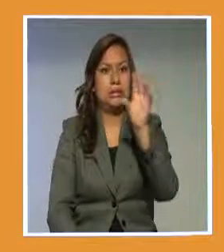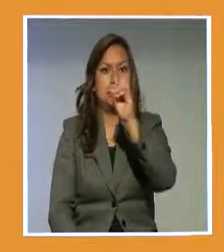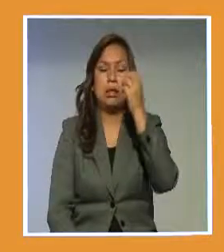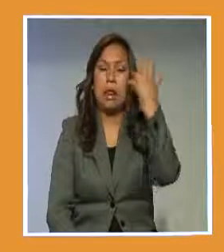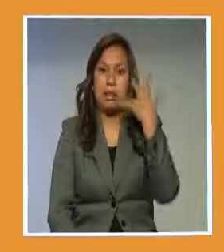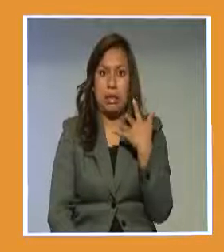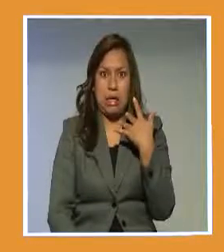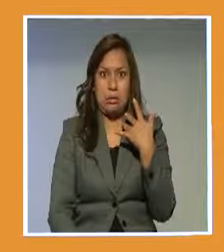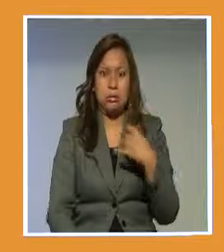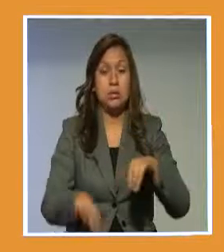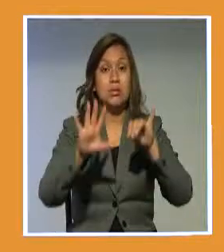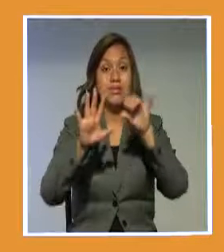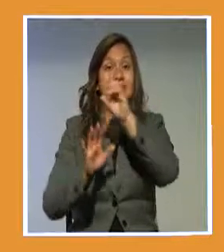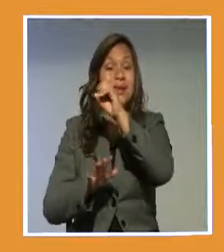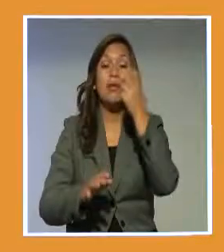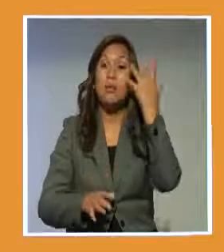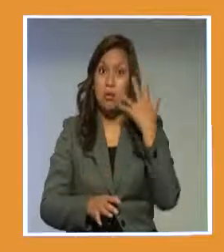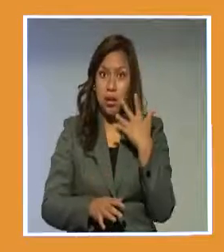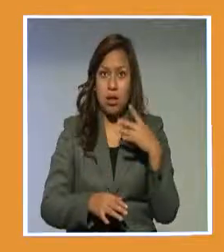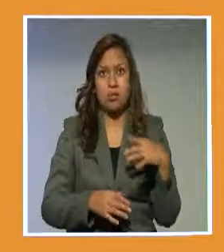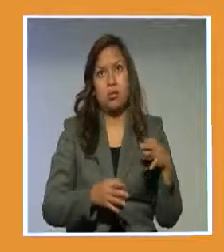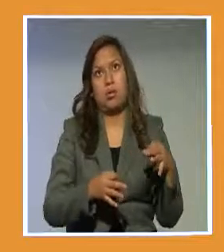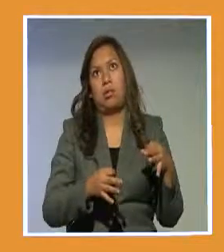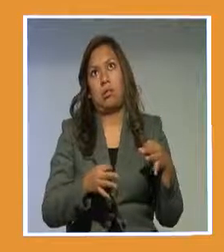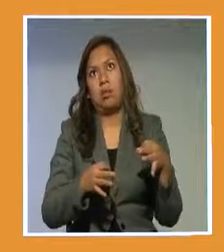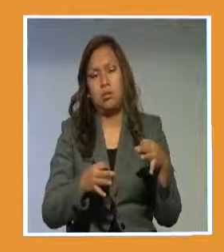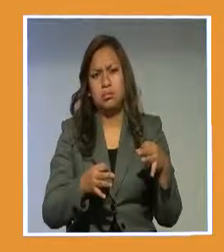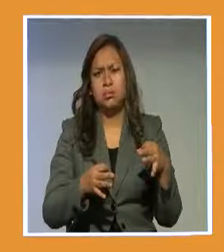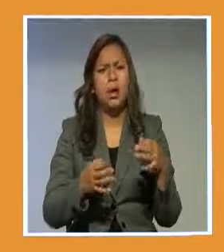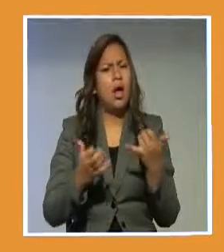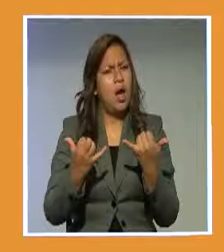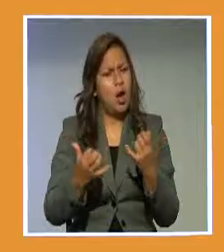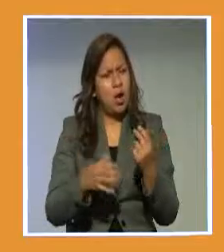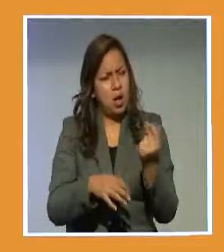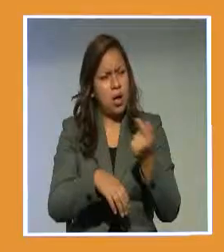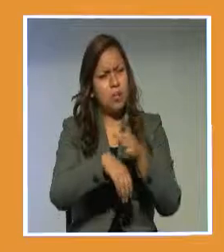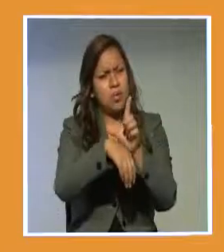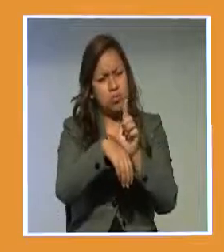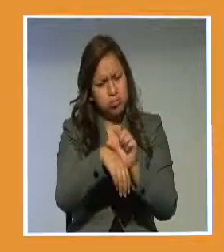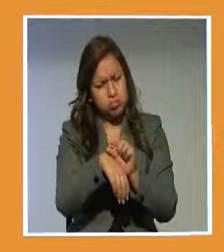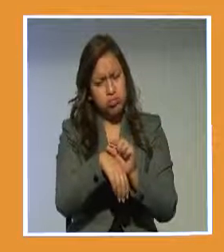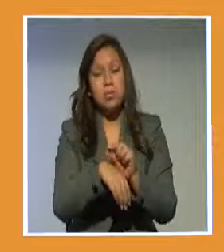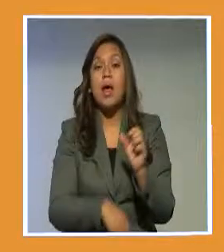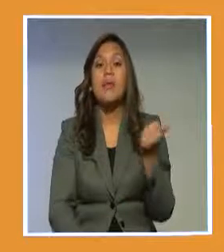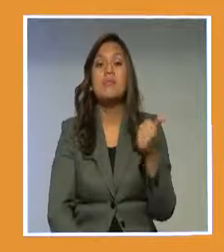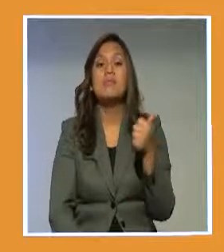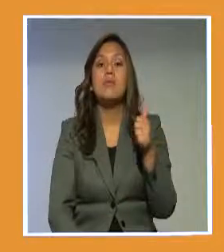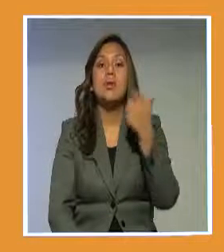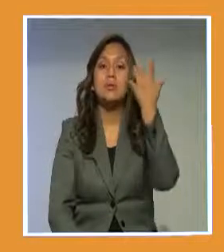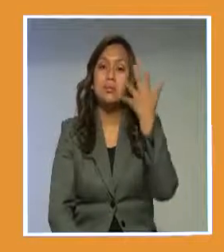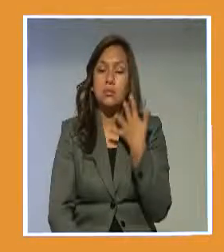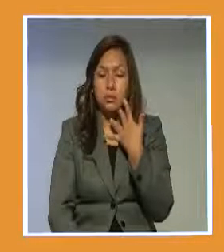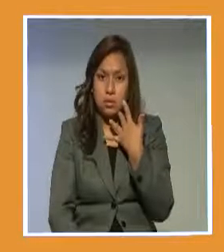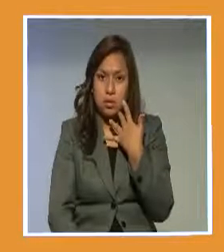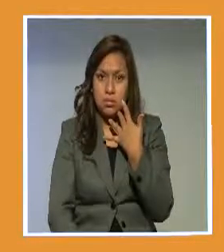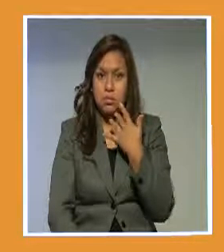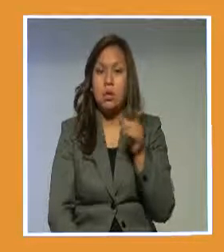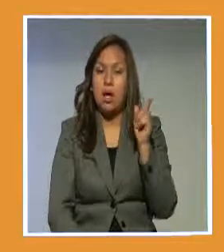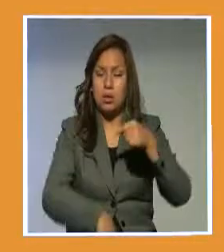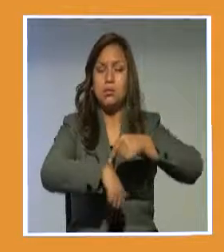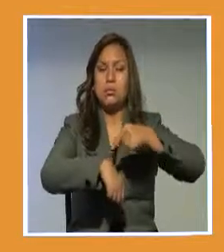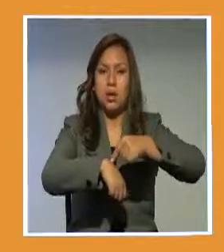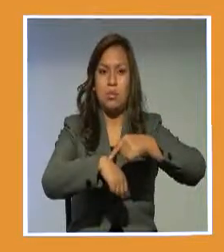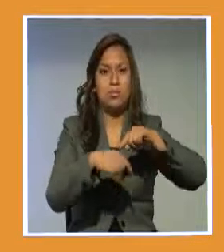estableció un cambio que no sea el término mayor de 10 días, por lo tanto ahí estamos también beneficiando en el tema de